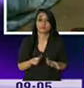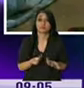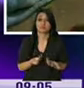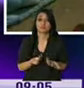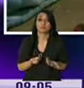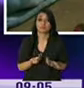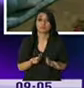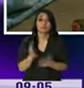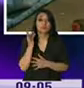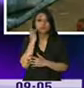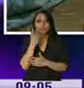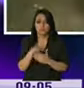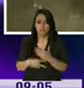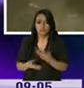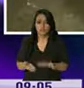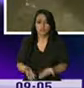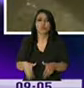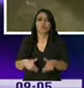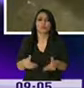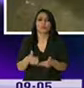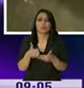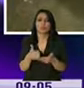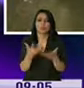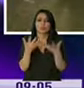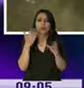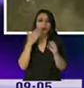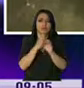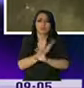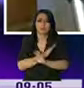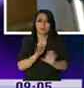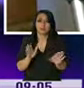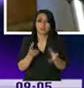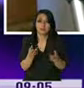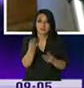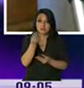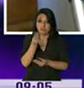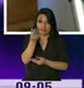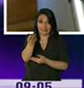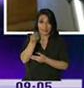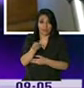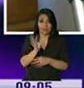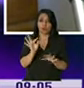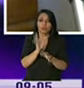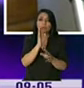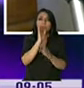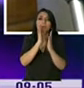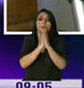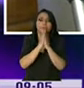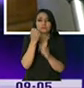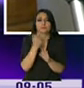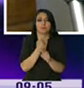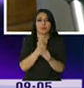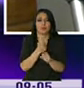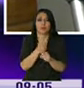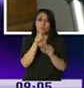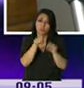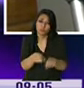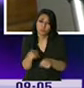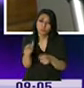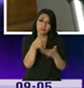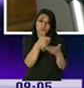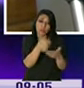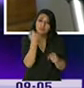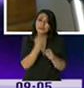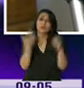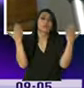busca es llevar el pan a la boca de sus niños. Y como ven, es lo único que pide. Trabajo. Si usted puede darle trabajo de lo que